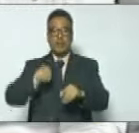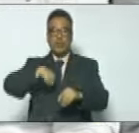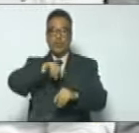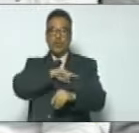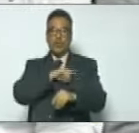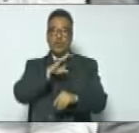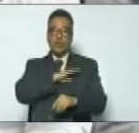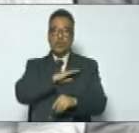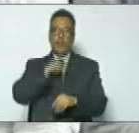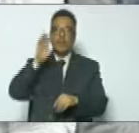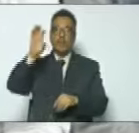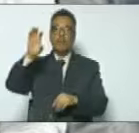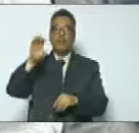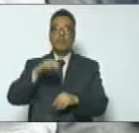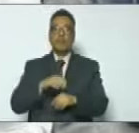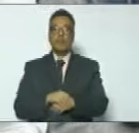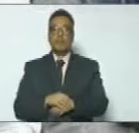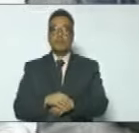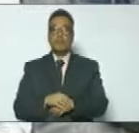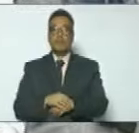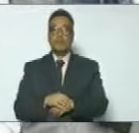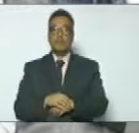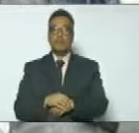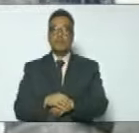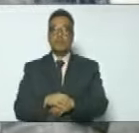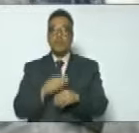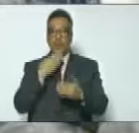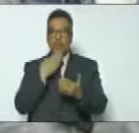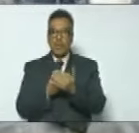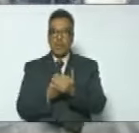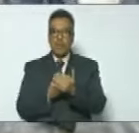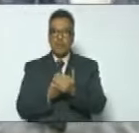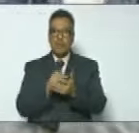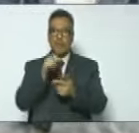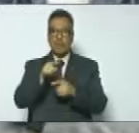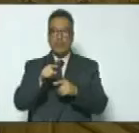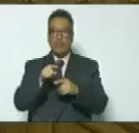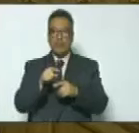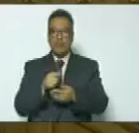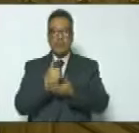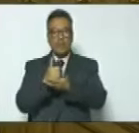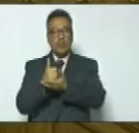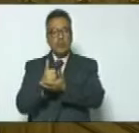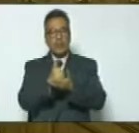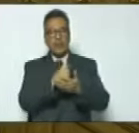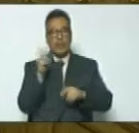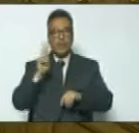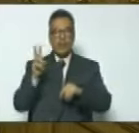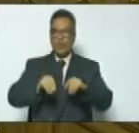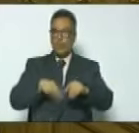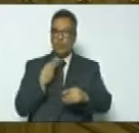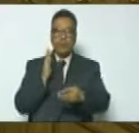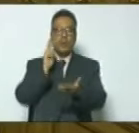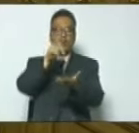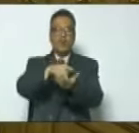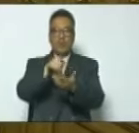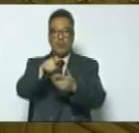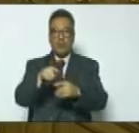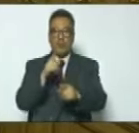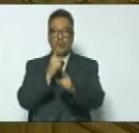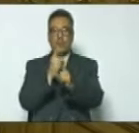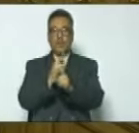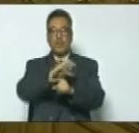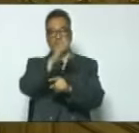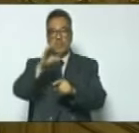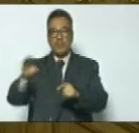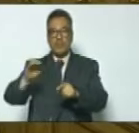país. Y agradecerle a los que contribuyeron aquí en Venezuela que no pudieron ir a la Serie del Caribe,